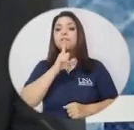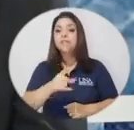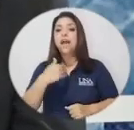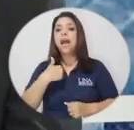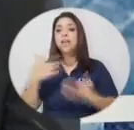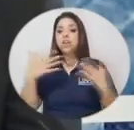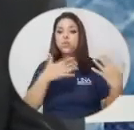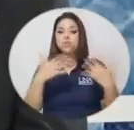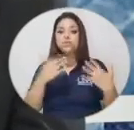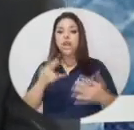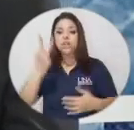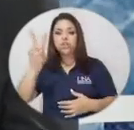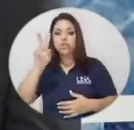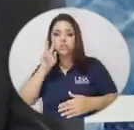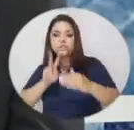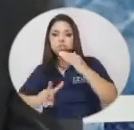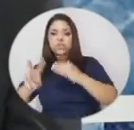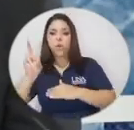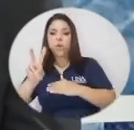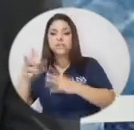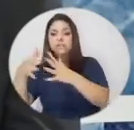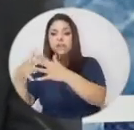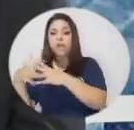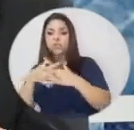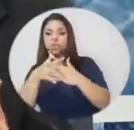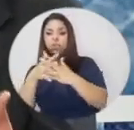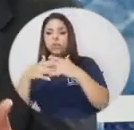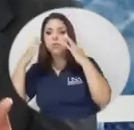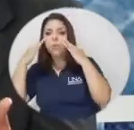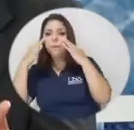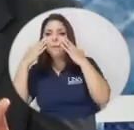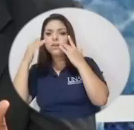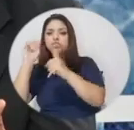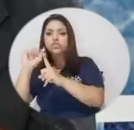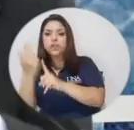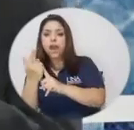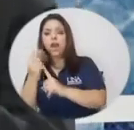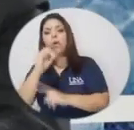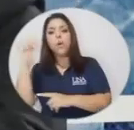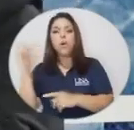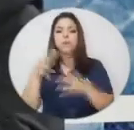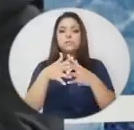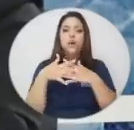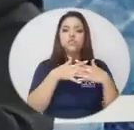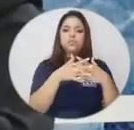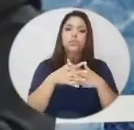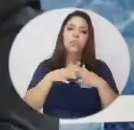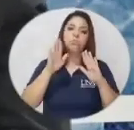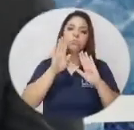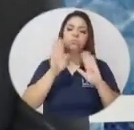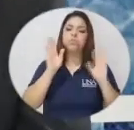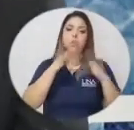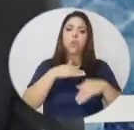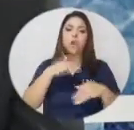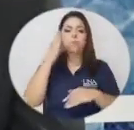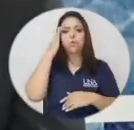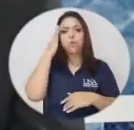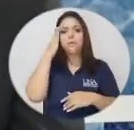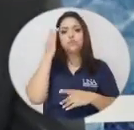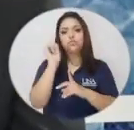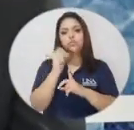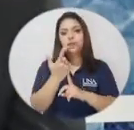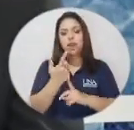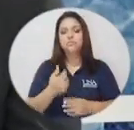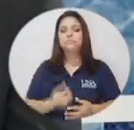entre las dos visiones de unos Estados Unidos con más preocupaciones sociales y unos Estados Unidos con menos preocupaciones